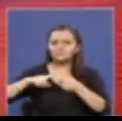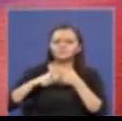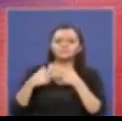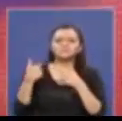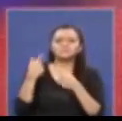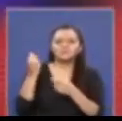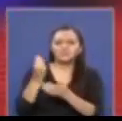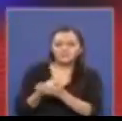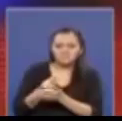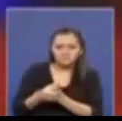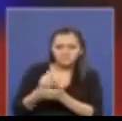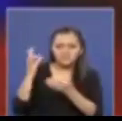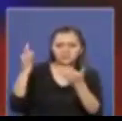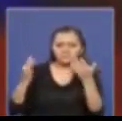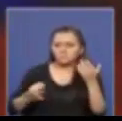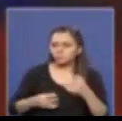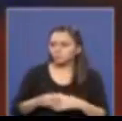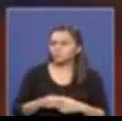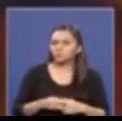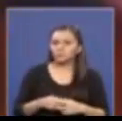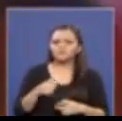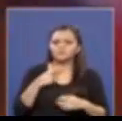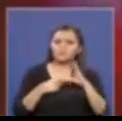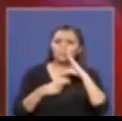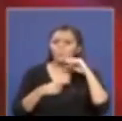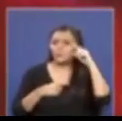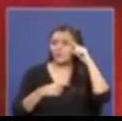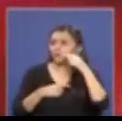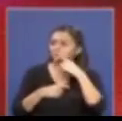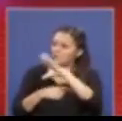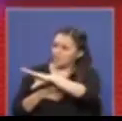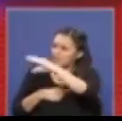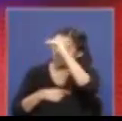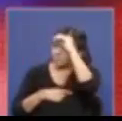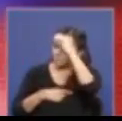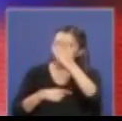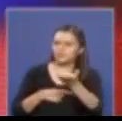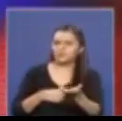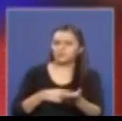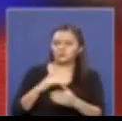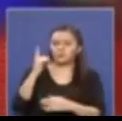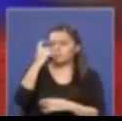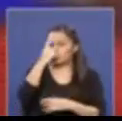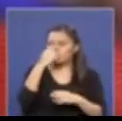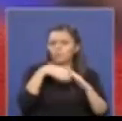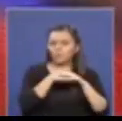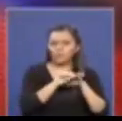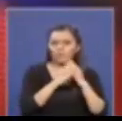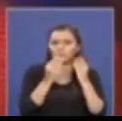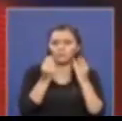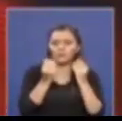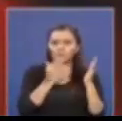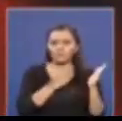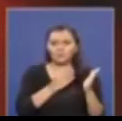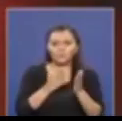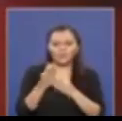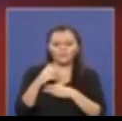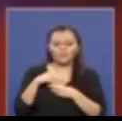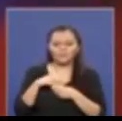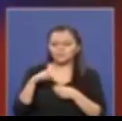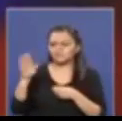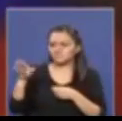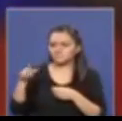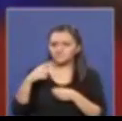los ingresos fiscales. Acá los sufridores dicen, Correa debería aprender de Evo, que fue austero y por eso tiene grandes reservas, tiene superávit fiscal,